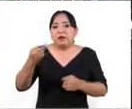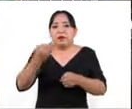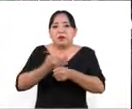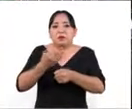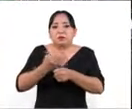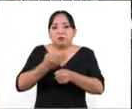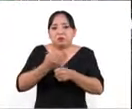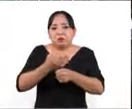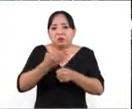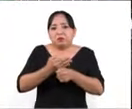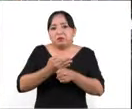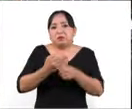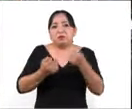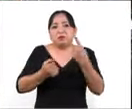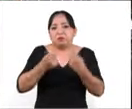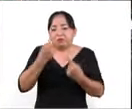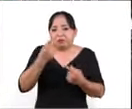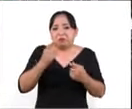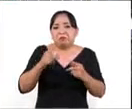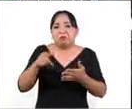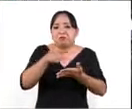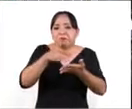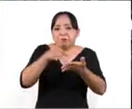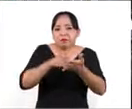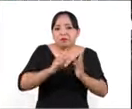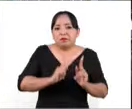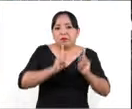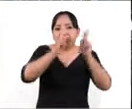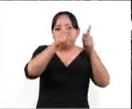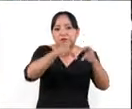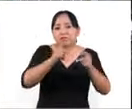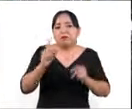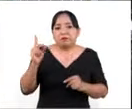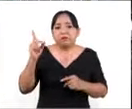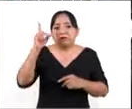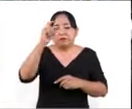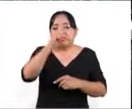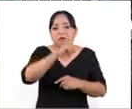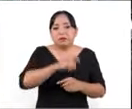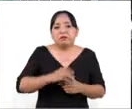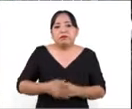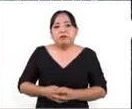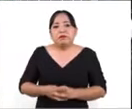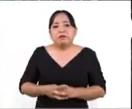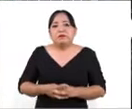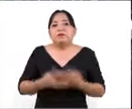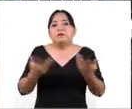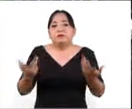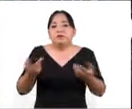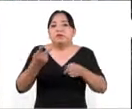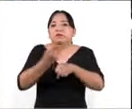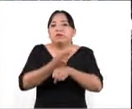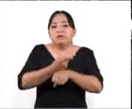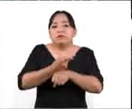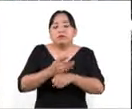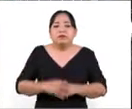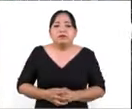y Jesús, si quieres comentar cuál es el protocolo de revisión de todos los puentes a partir de un sismo.